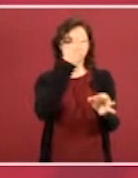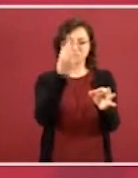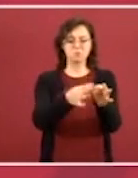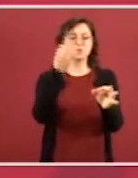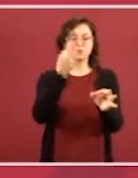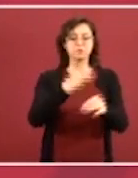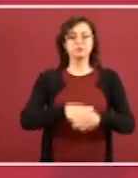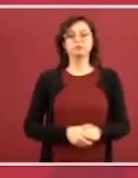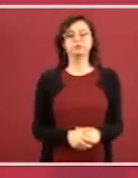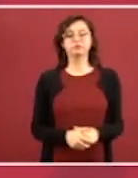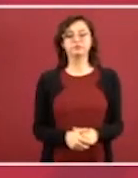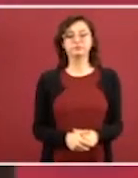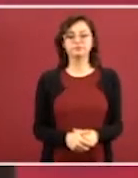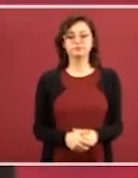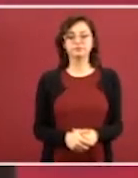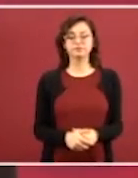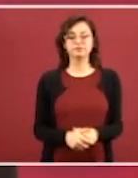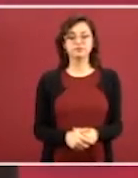Ya